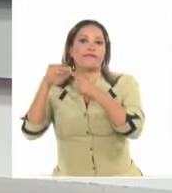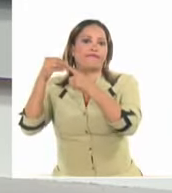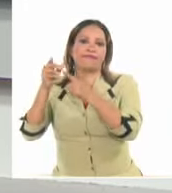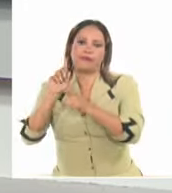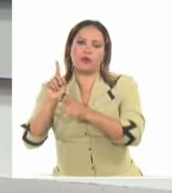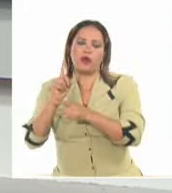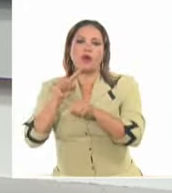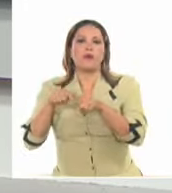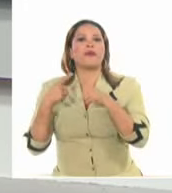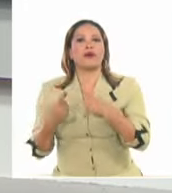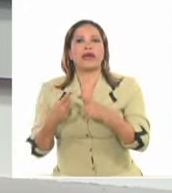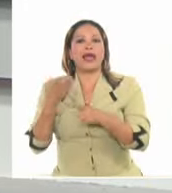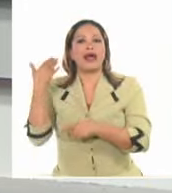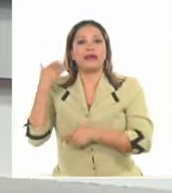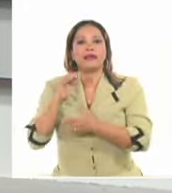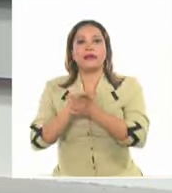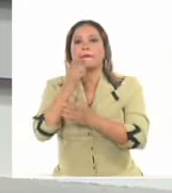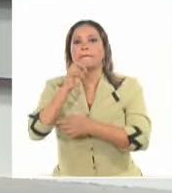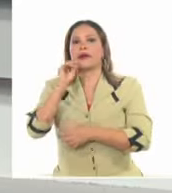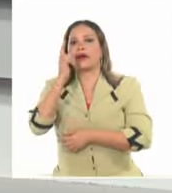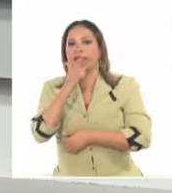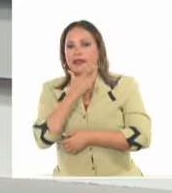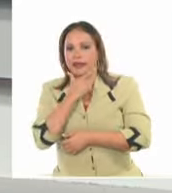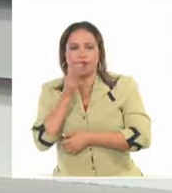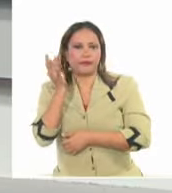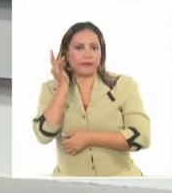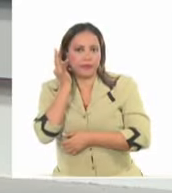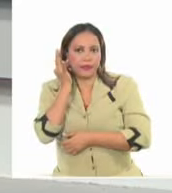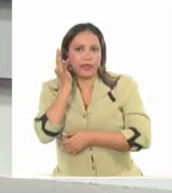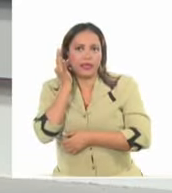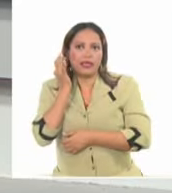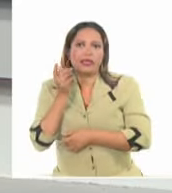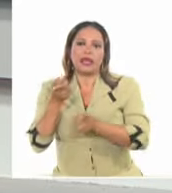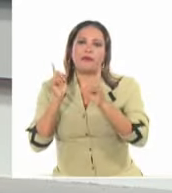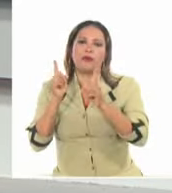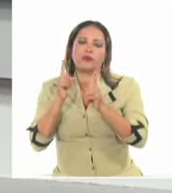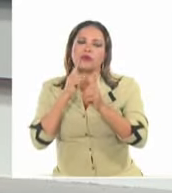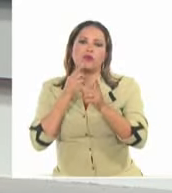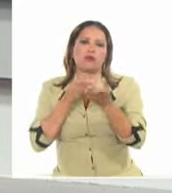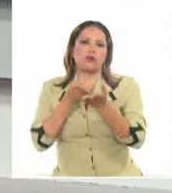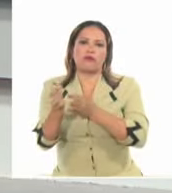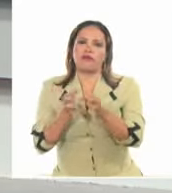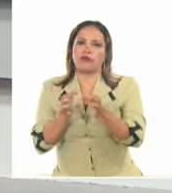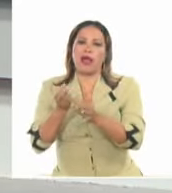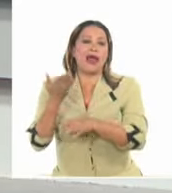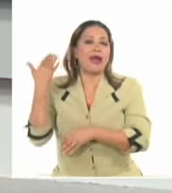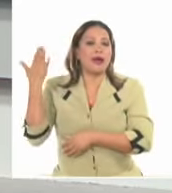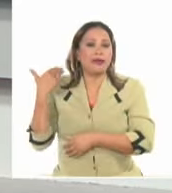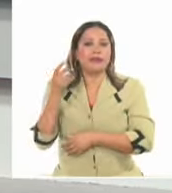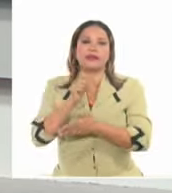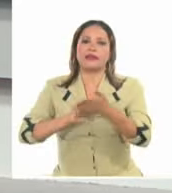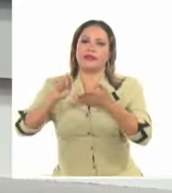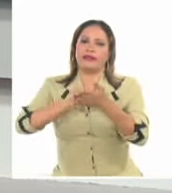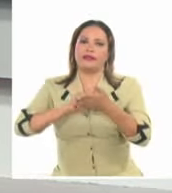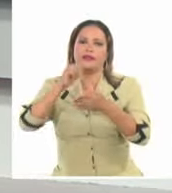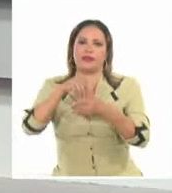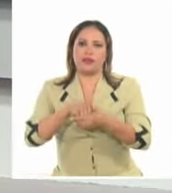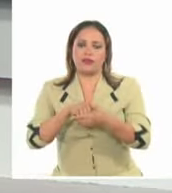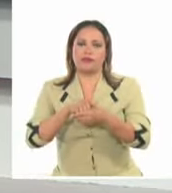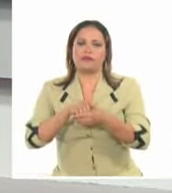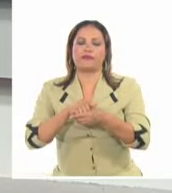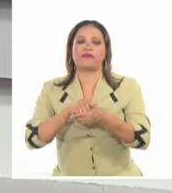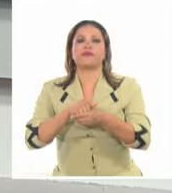factible era María Corina Machado, que estaba inhabilitada políticamente mucho antes que se pensaran realizar estas elecciones, y eso es lo primero a